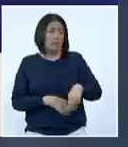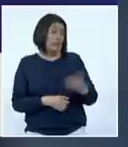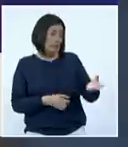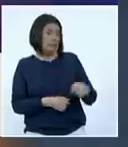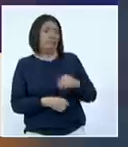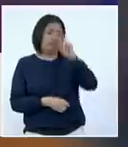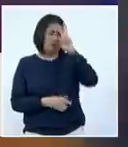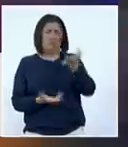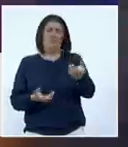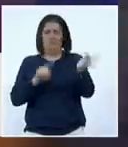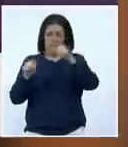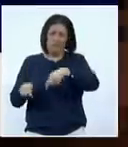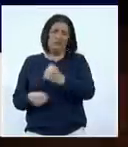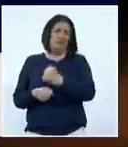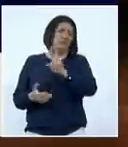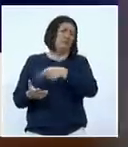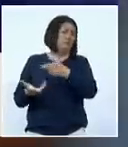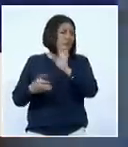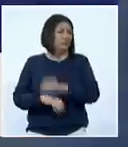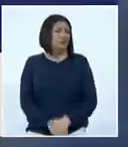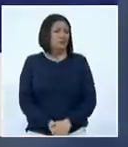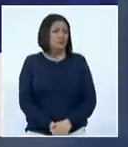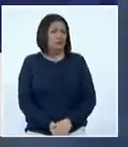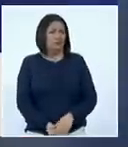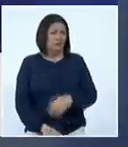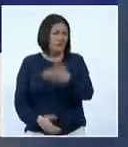la criticaba por venir a trabajar a nuestro país.